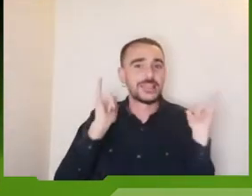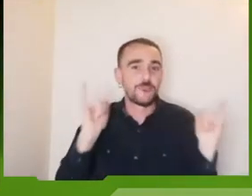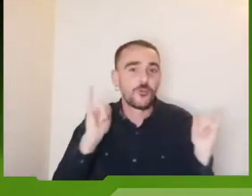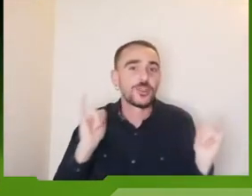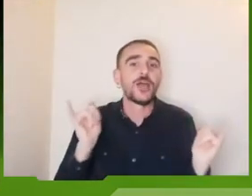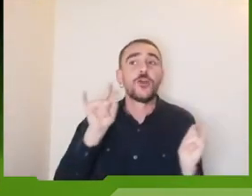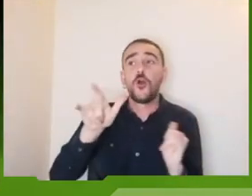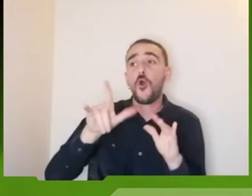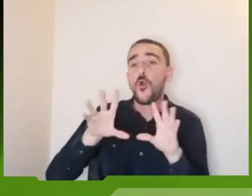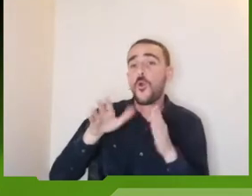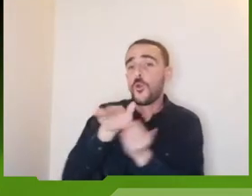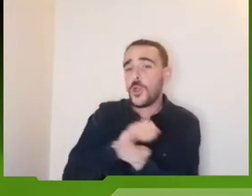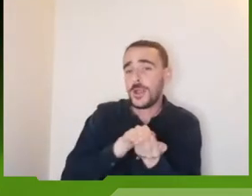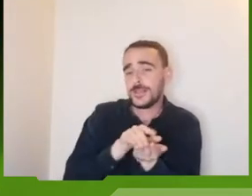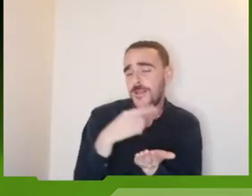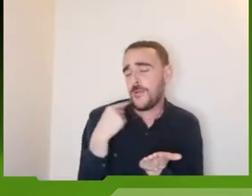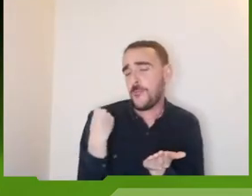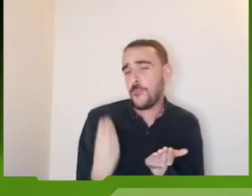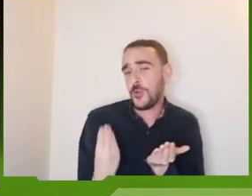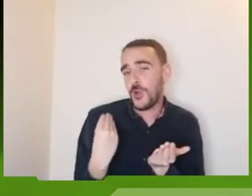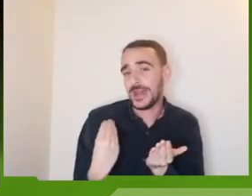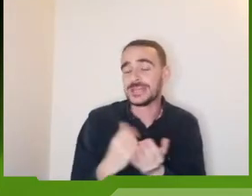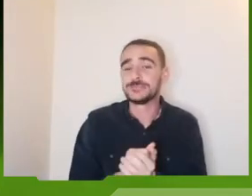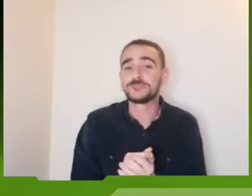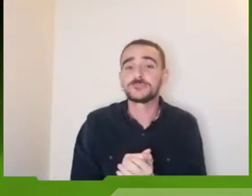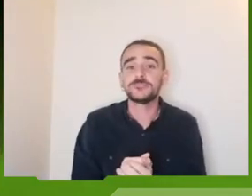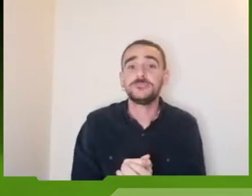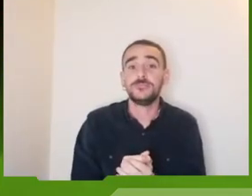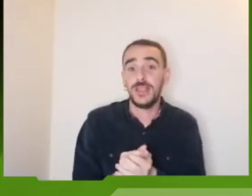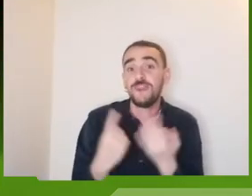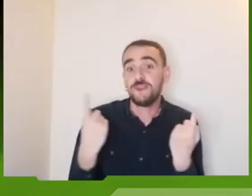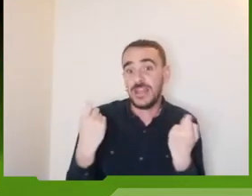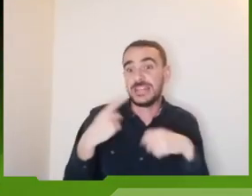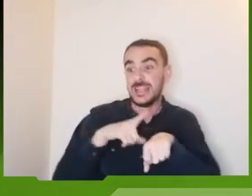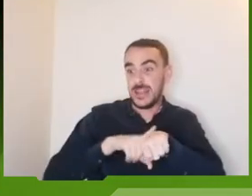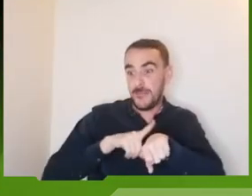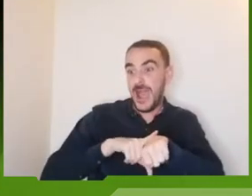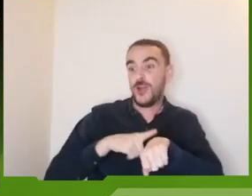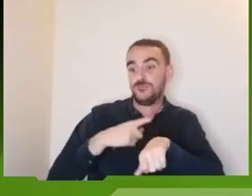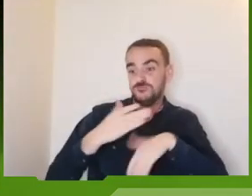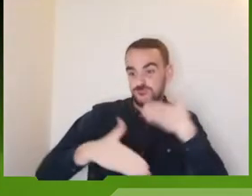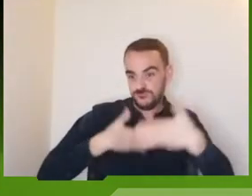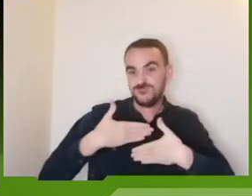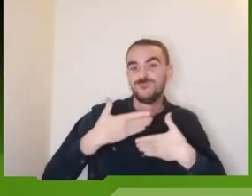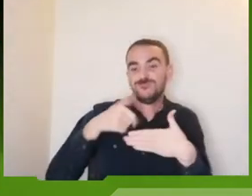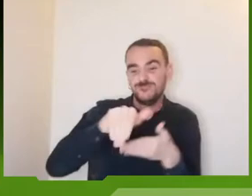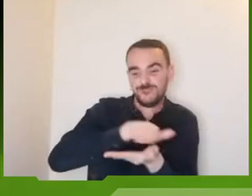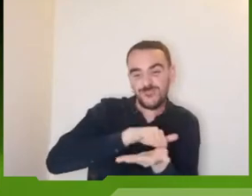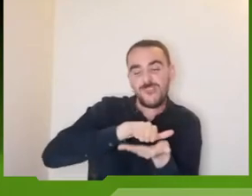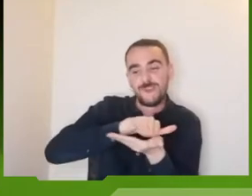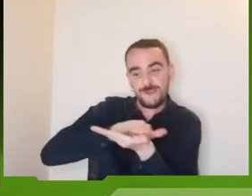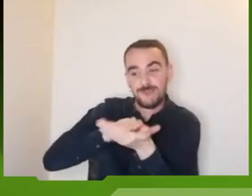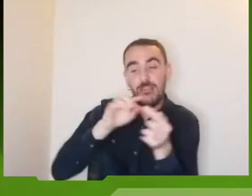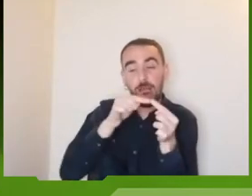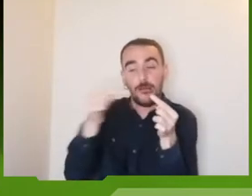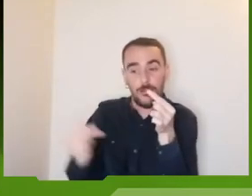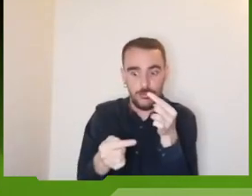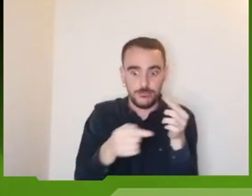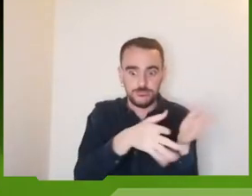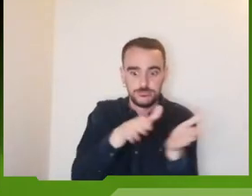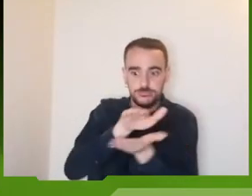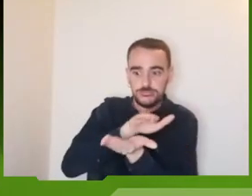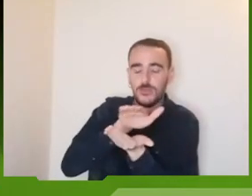riquísimas las croquetas y me queda faena para dar forma todavía a todas las demás y guardarlas en el